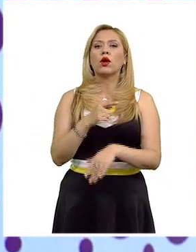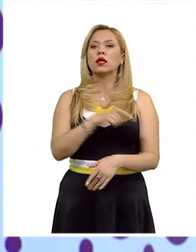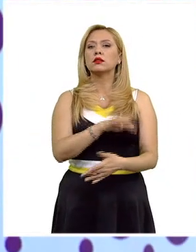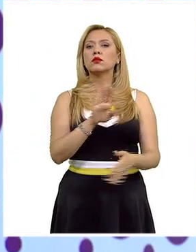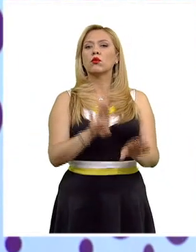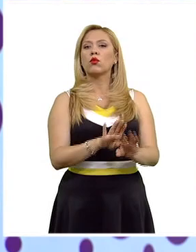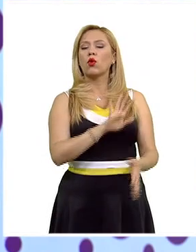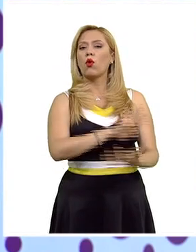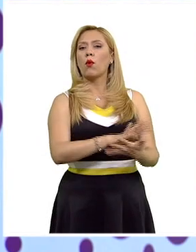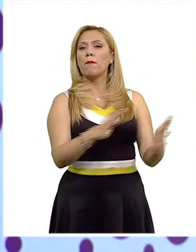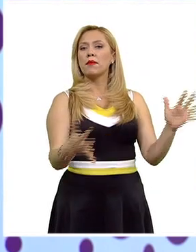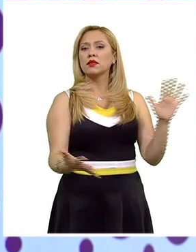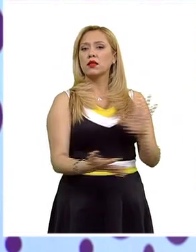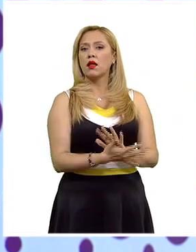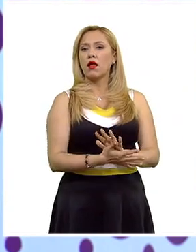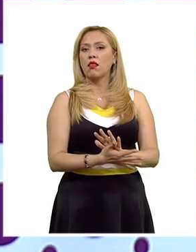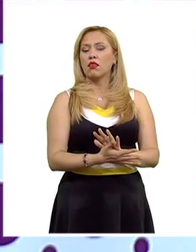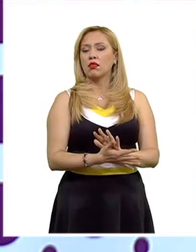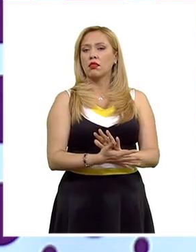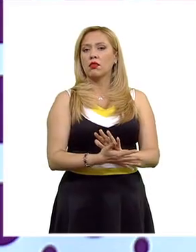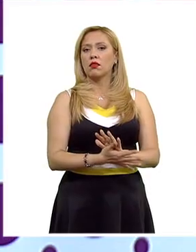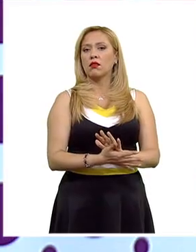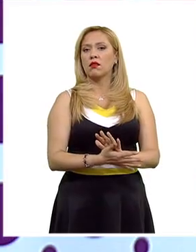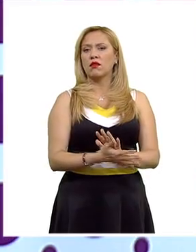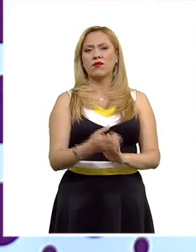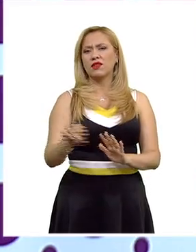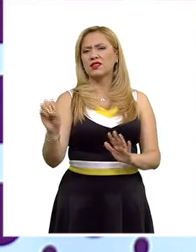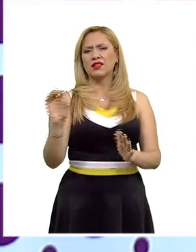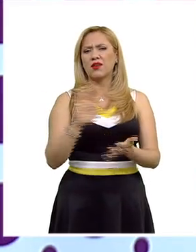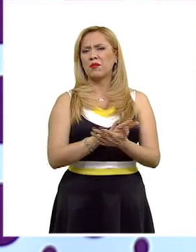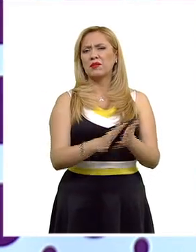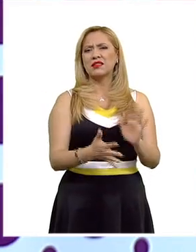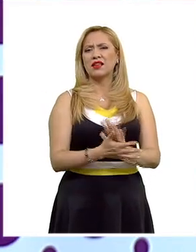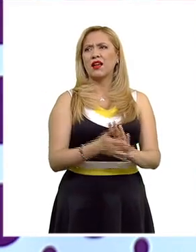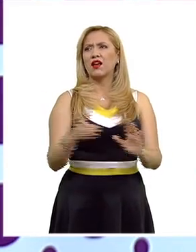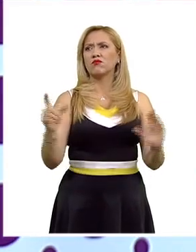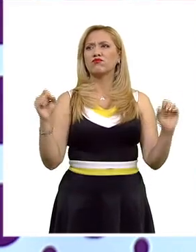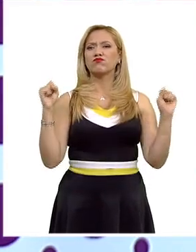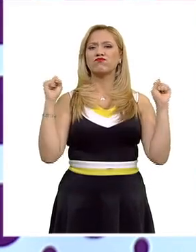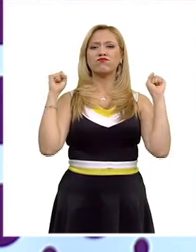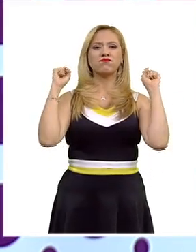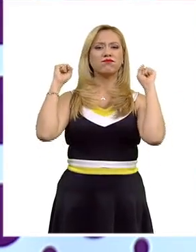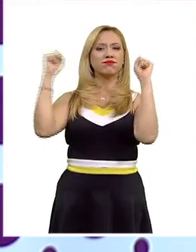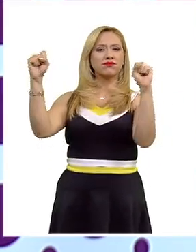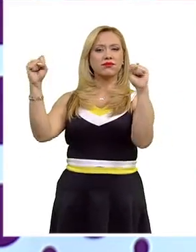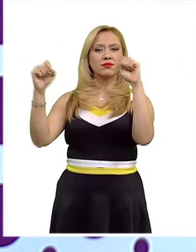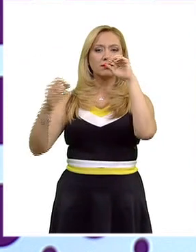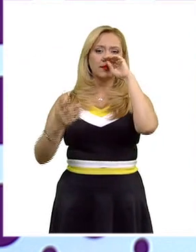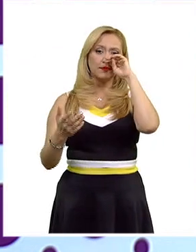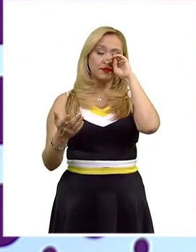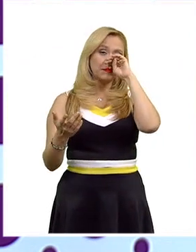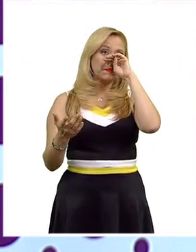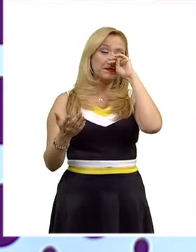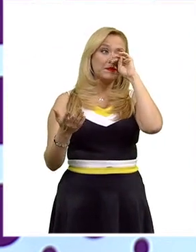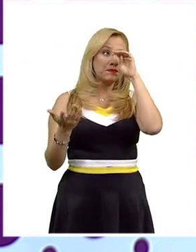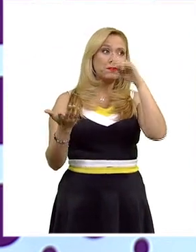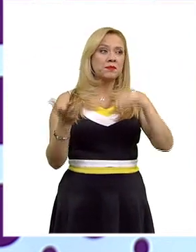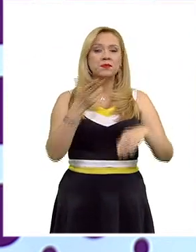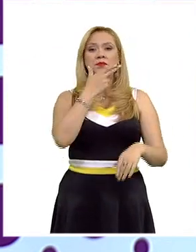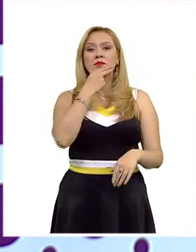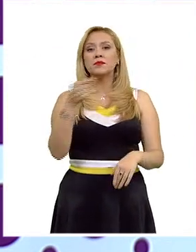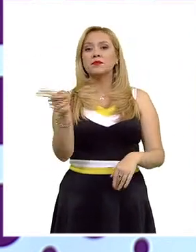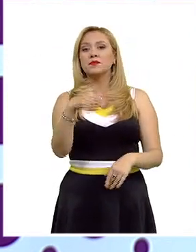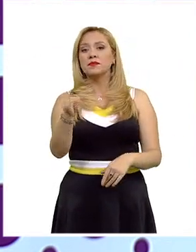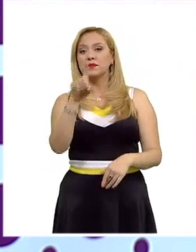no existe poder si no hay complicidad. Entonces, ¿cómo se van entretejiendo estas complicidades, esta protección, estos pactos entre los hombres,